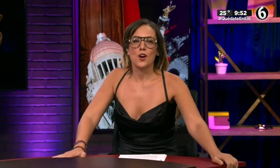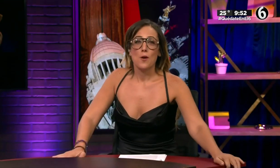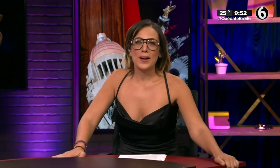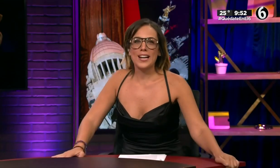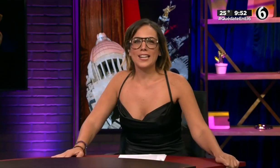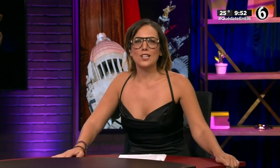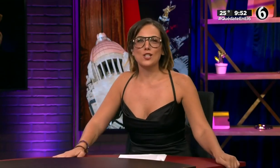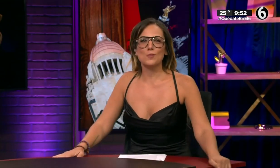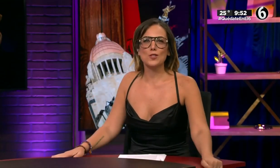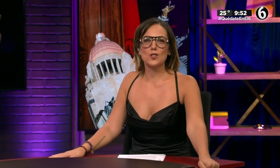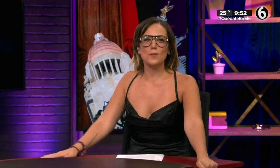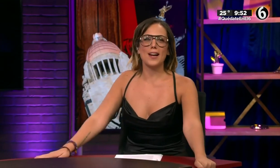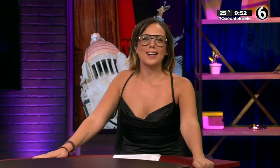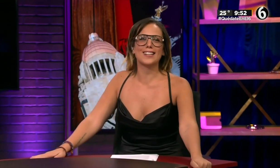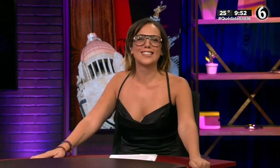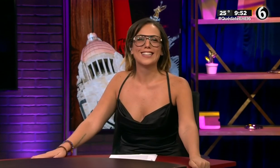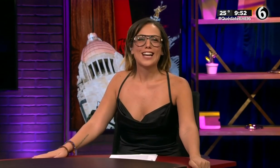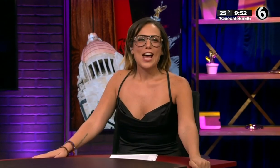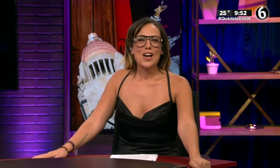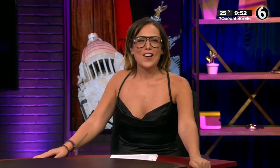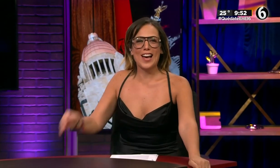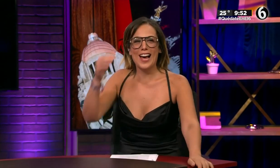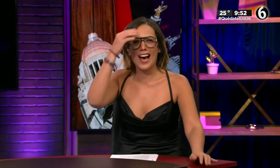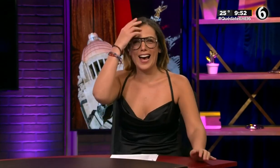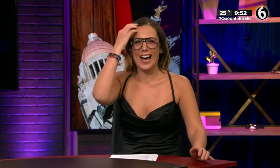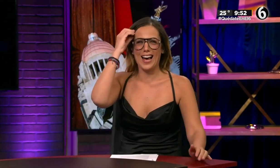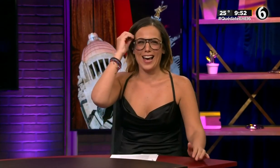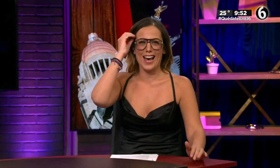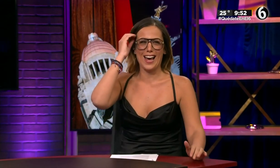calmar. No. Ah, voy yo. Peregrinos musulmanes.